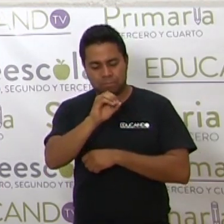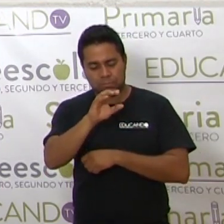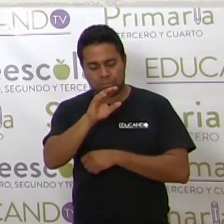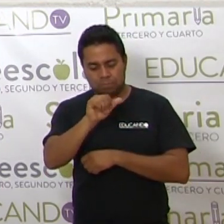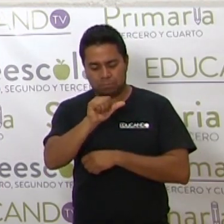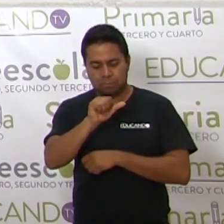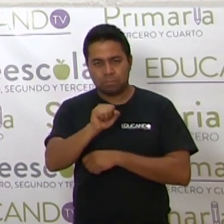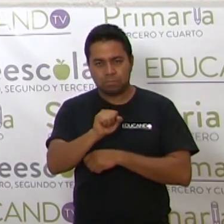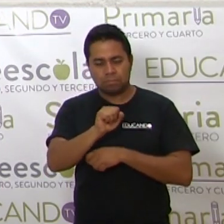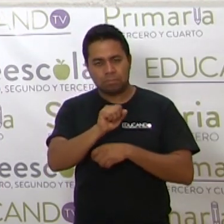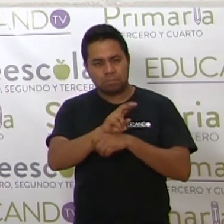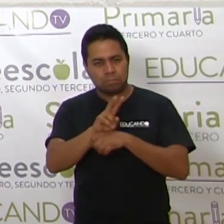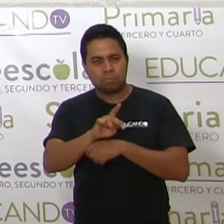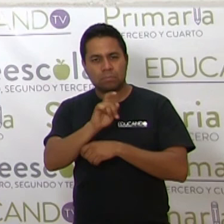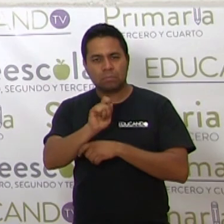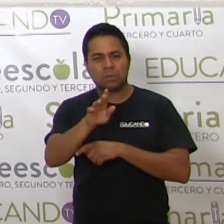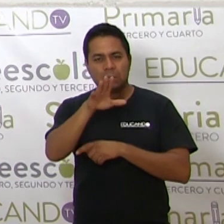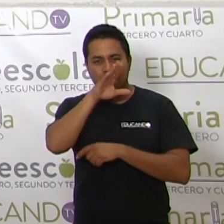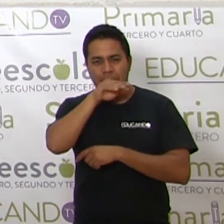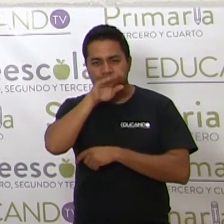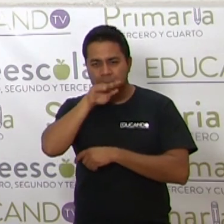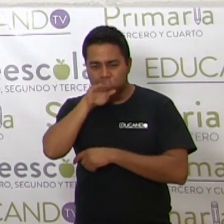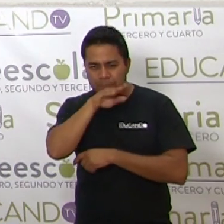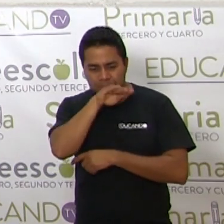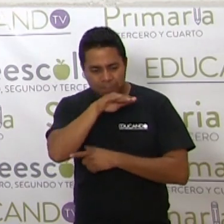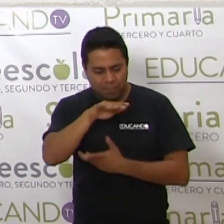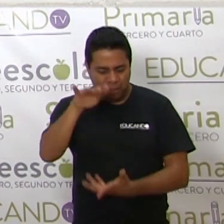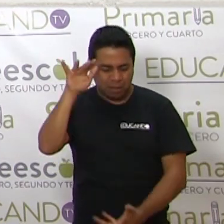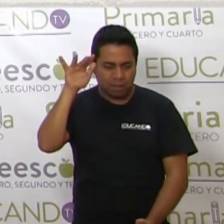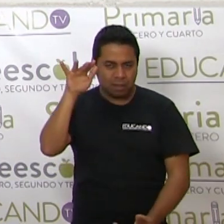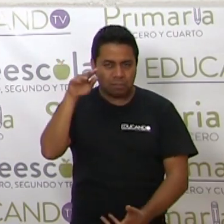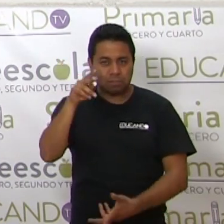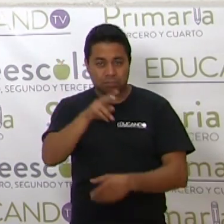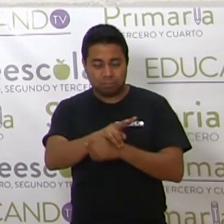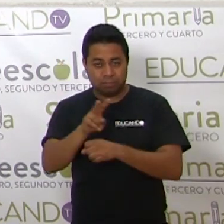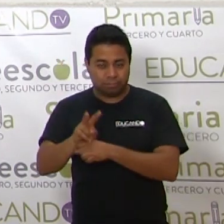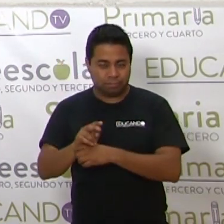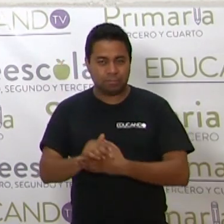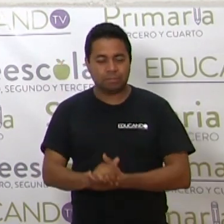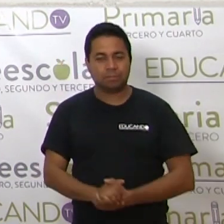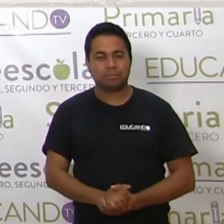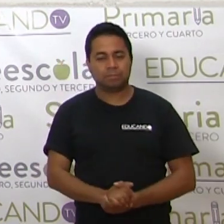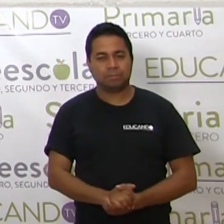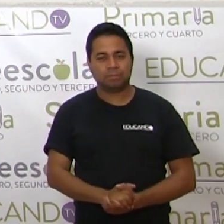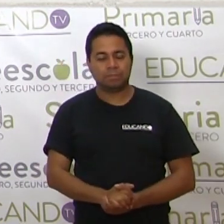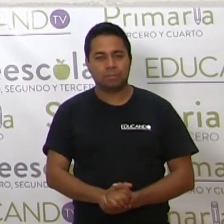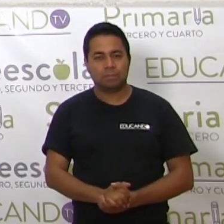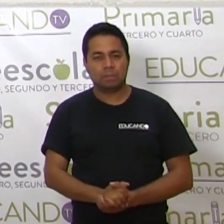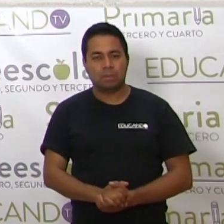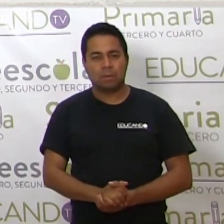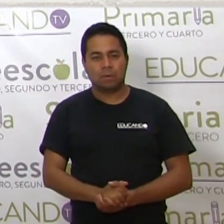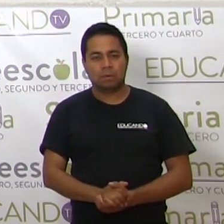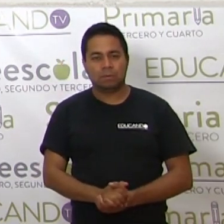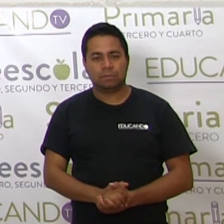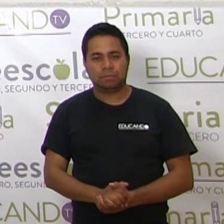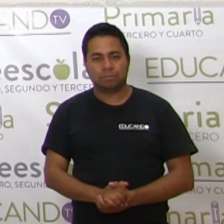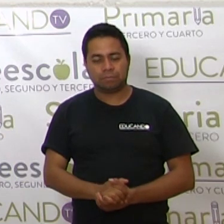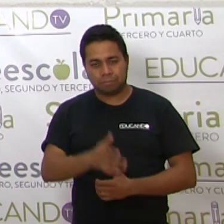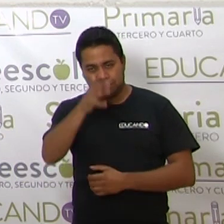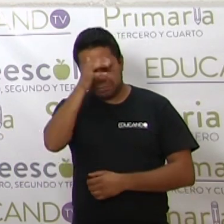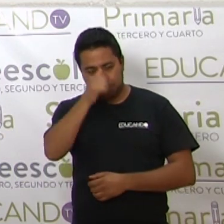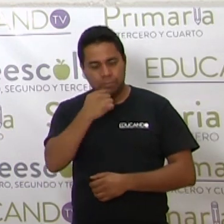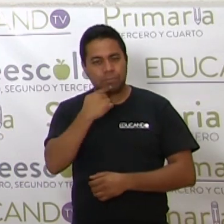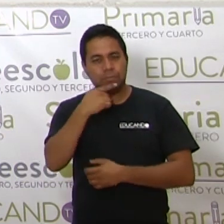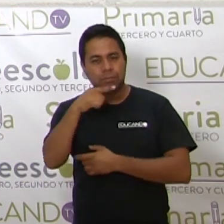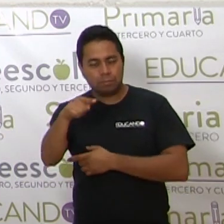una especie de de patos y bueno y entonces acuérdense que ella le decía